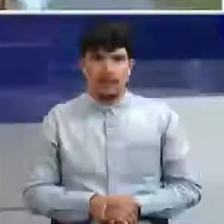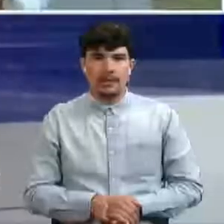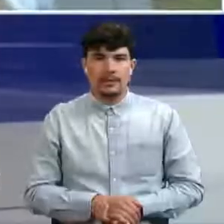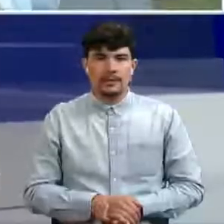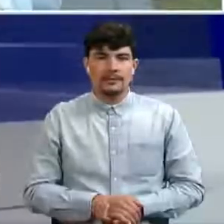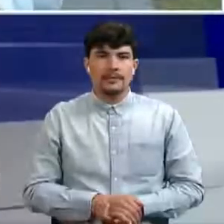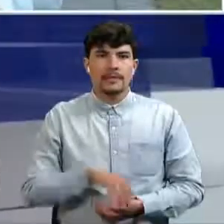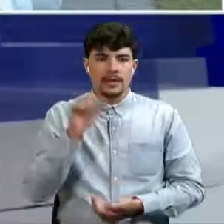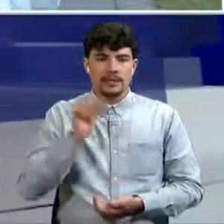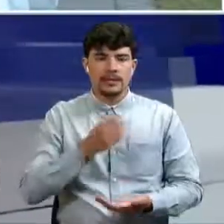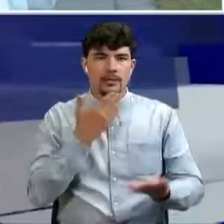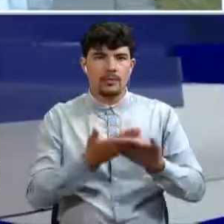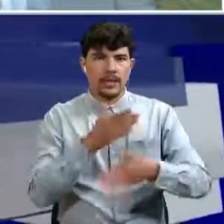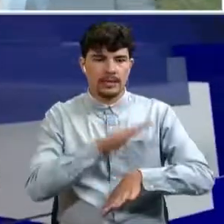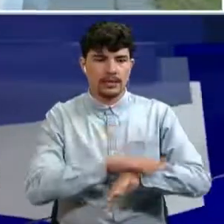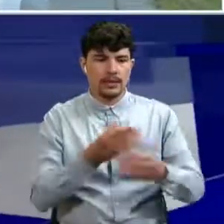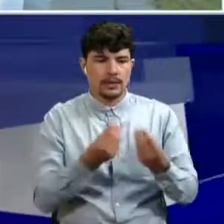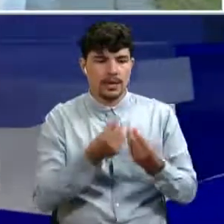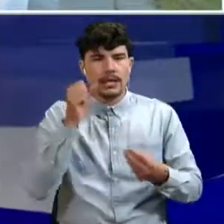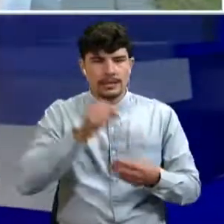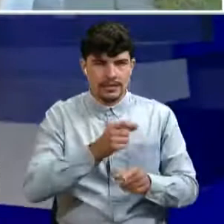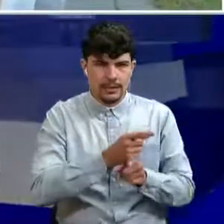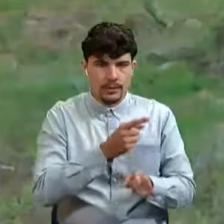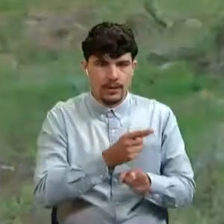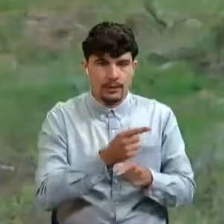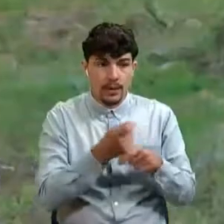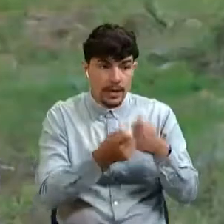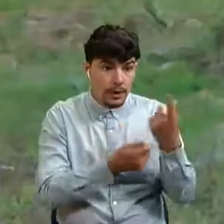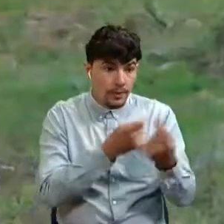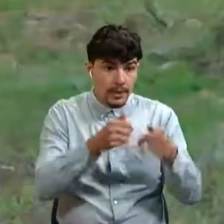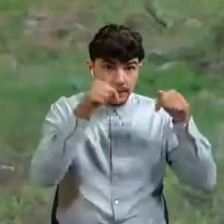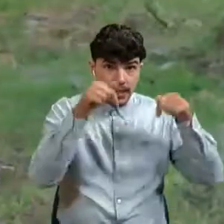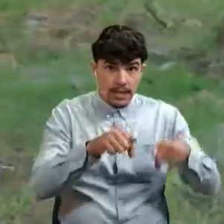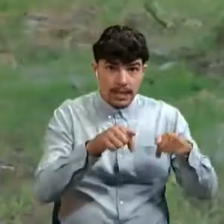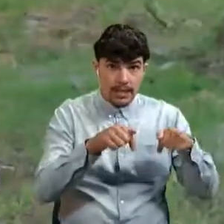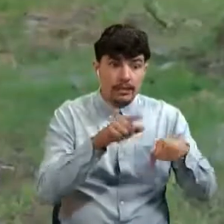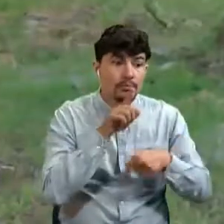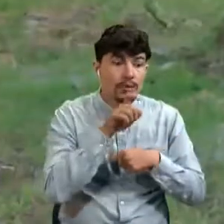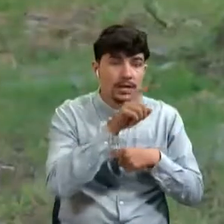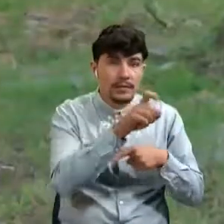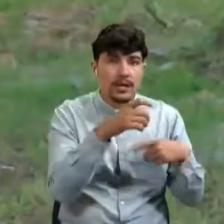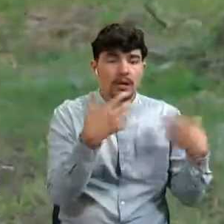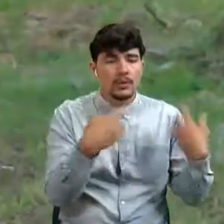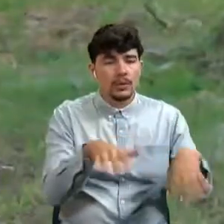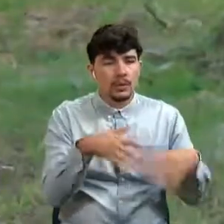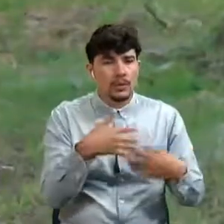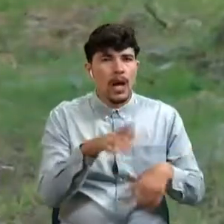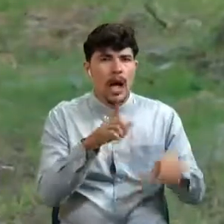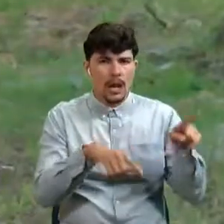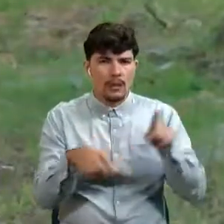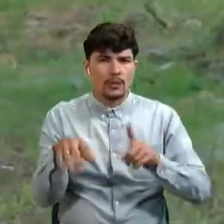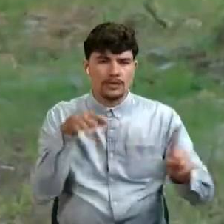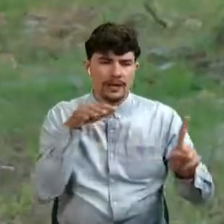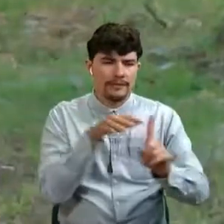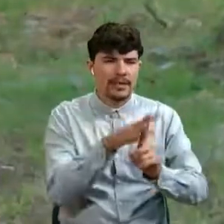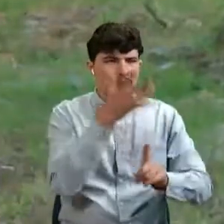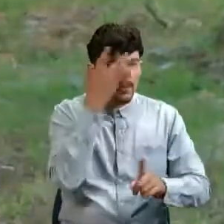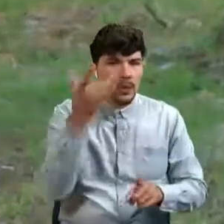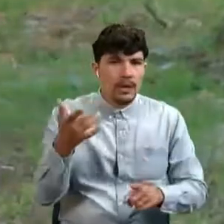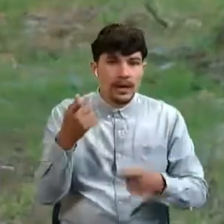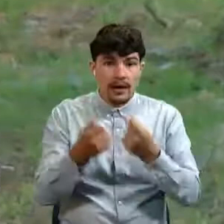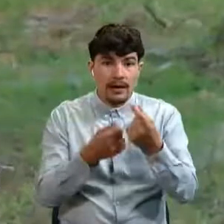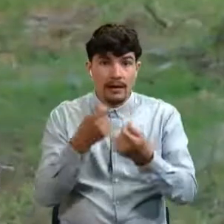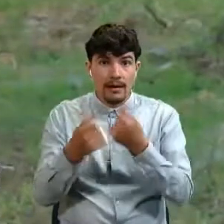muy buenas tardes compañeros el estudio pues sin duda alguna el comercio ha venido teniendo una serie de dificultades debido a la crisis económica